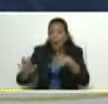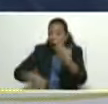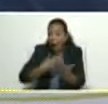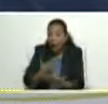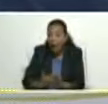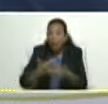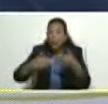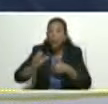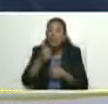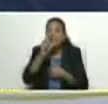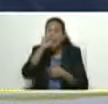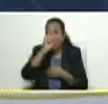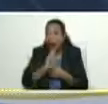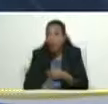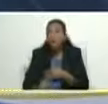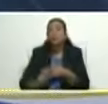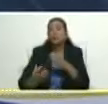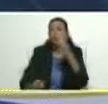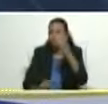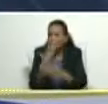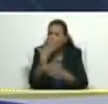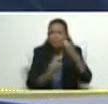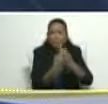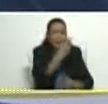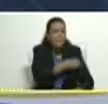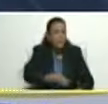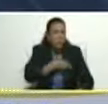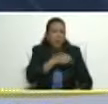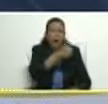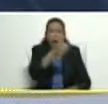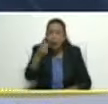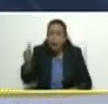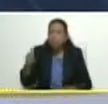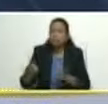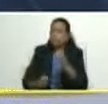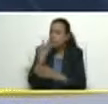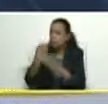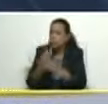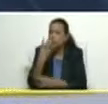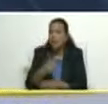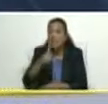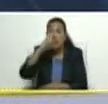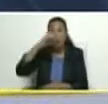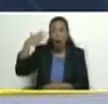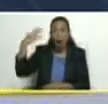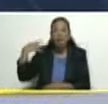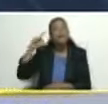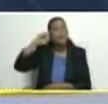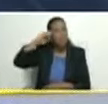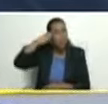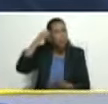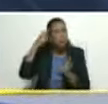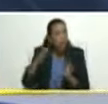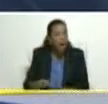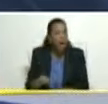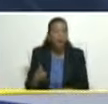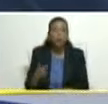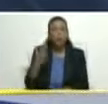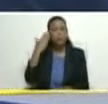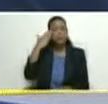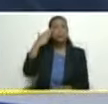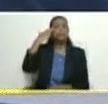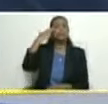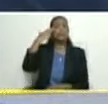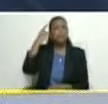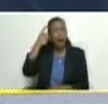después los 10 años donde se fueron construyendo las grandes misiones. En aquella época, es bueno recordarlo, presidente, porque usted nos hacía